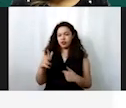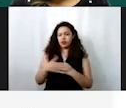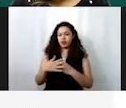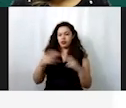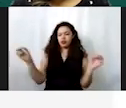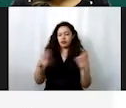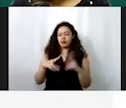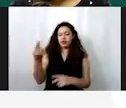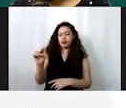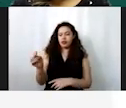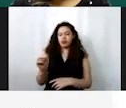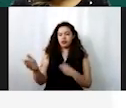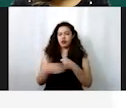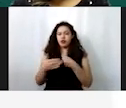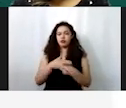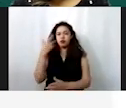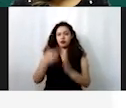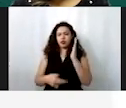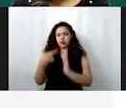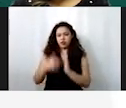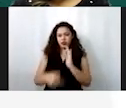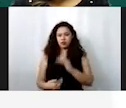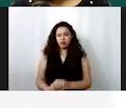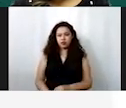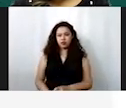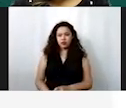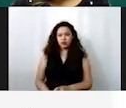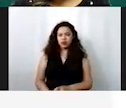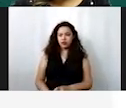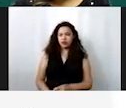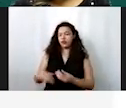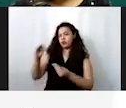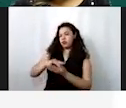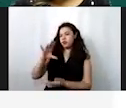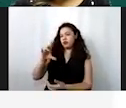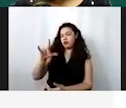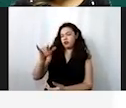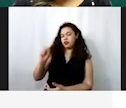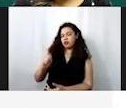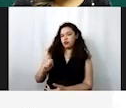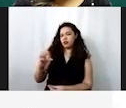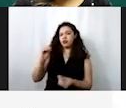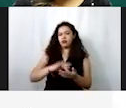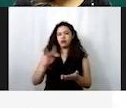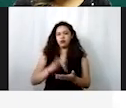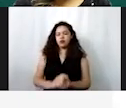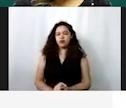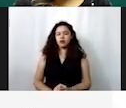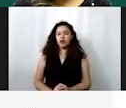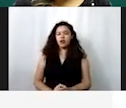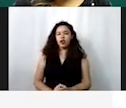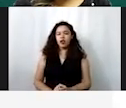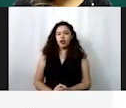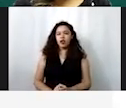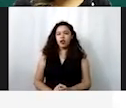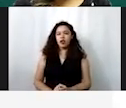el siguiente taller o curso. Muchas gracias, Carlos. Muchísimas gracias. Y miren, para